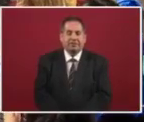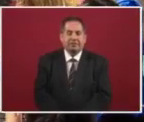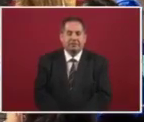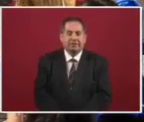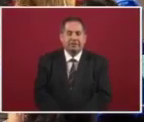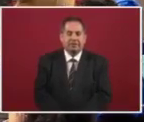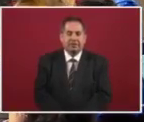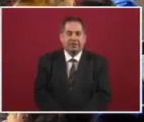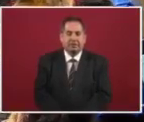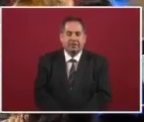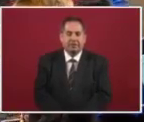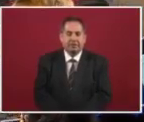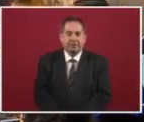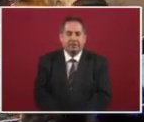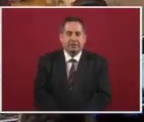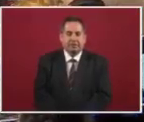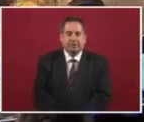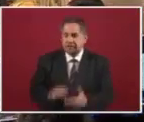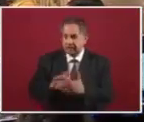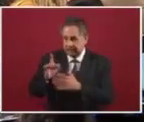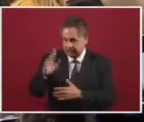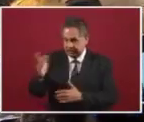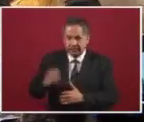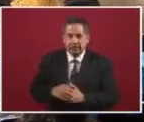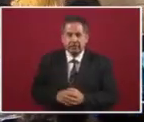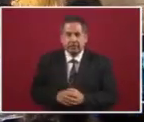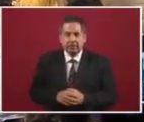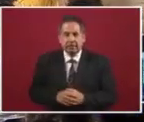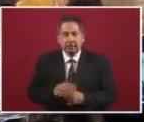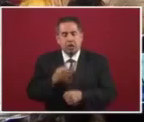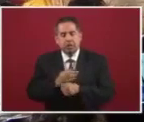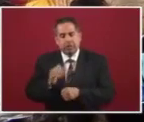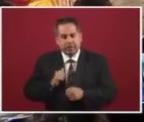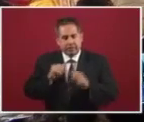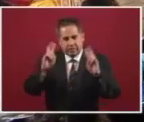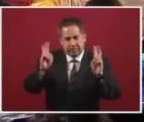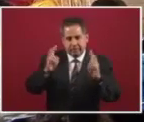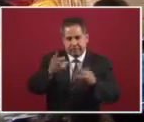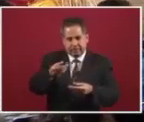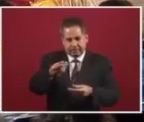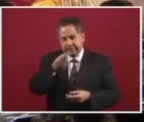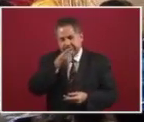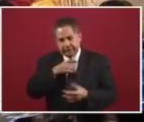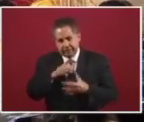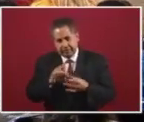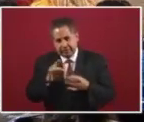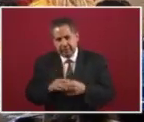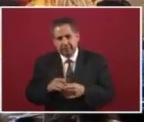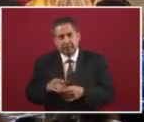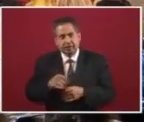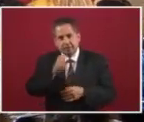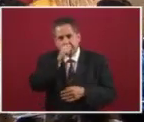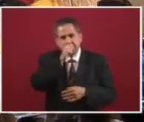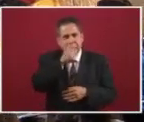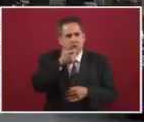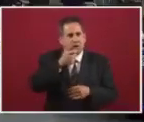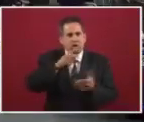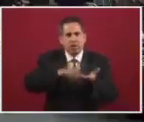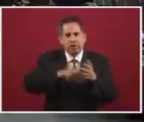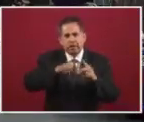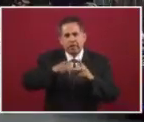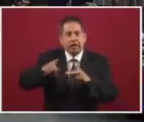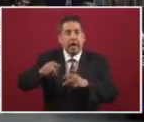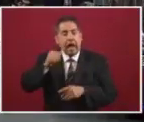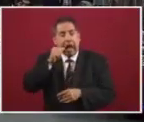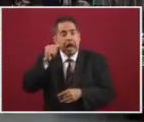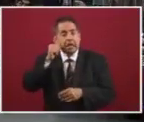A ver. Gracias, señor. Aprovechando este tema que nos está comentando ahorita de los indicadores económicos, ayer tuvo una